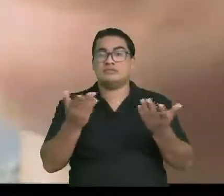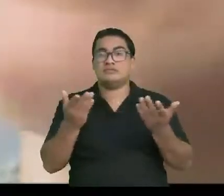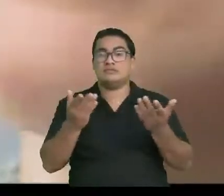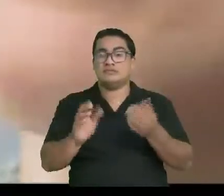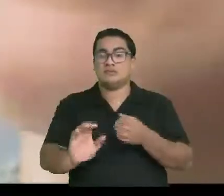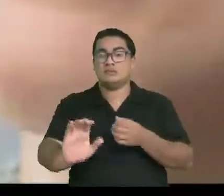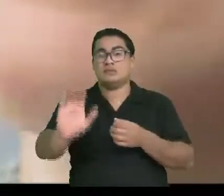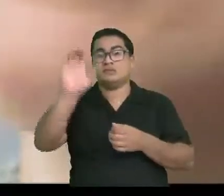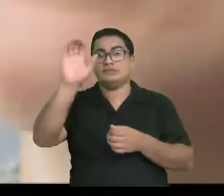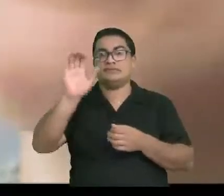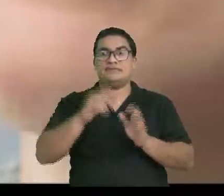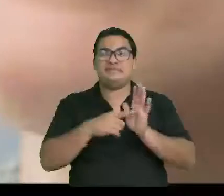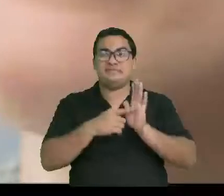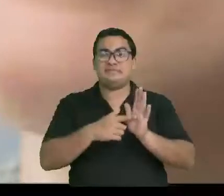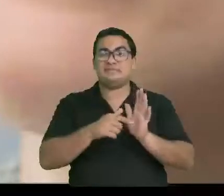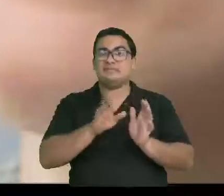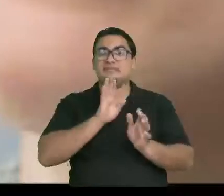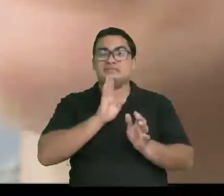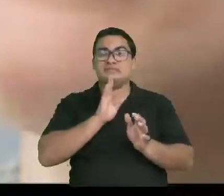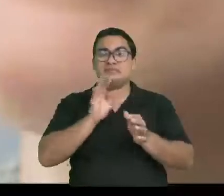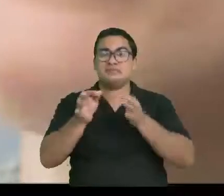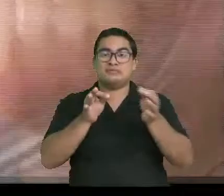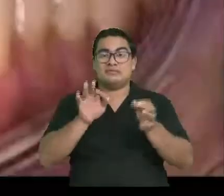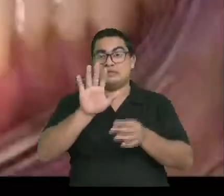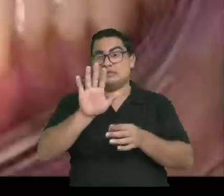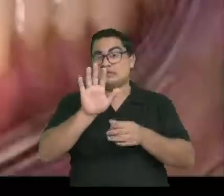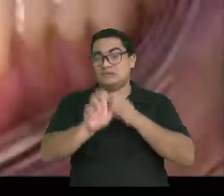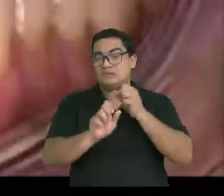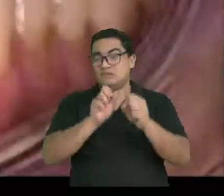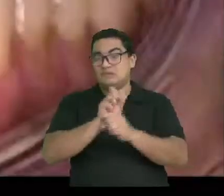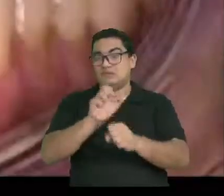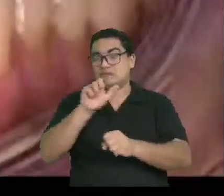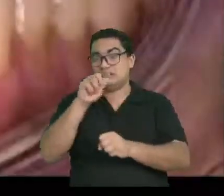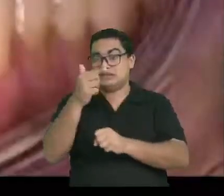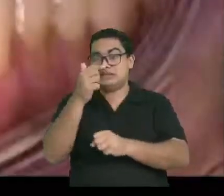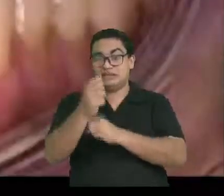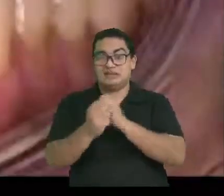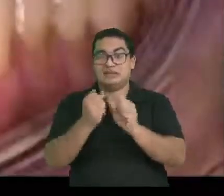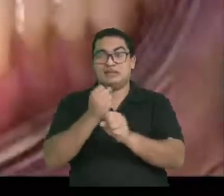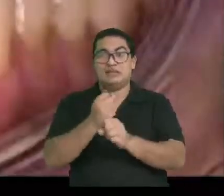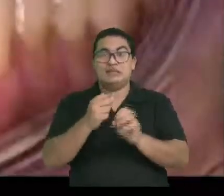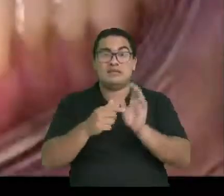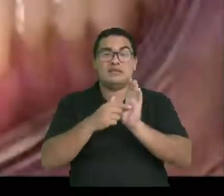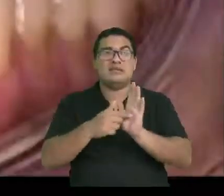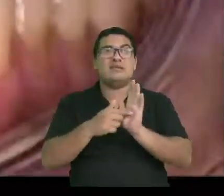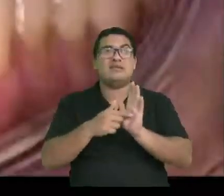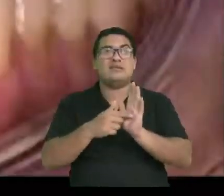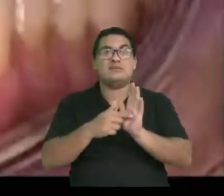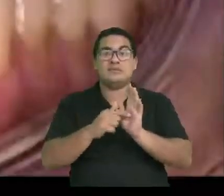de crecimiento. Estamos hablando de los 5 o 7 años de edad. Entonces, cuando hay este crecimiento,